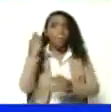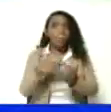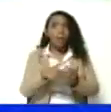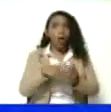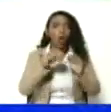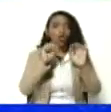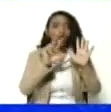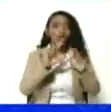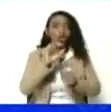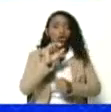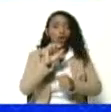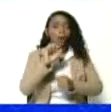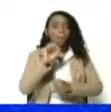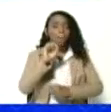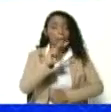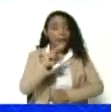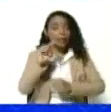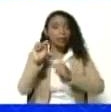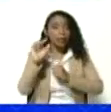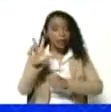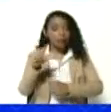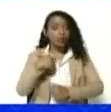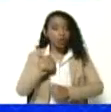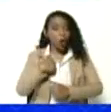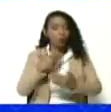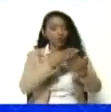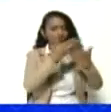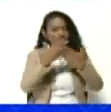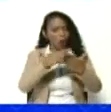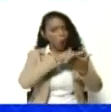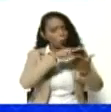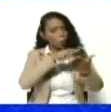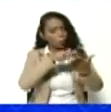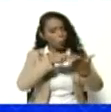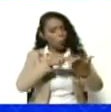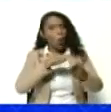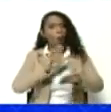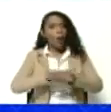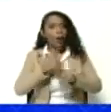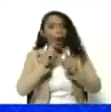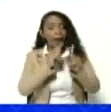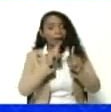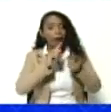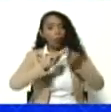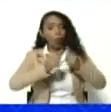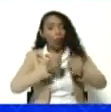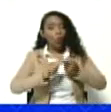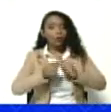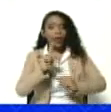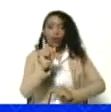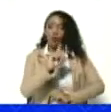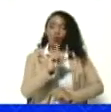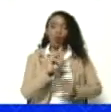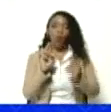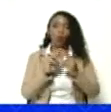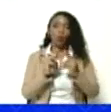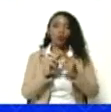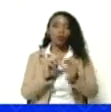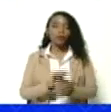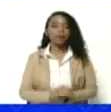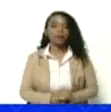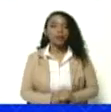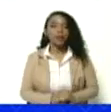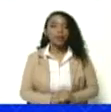1821-1823. Los estuve leyendo, porque hay muchas de estas cosas que no conocemos,